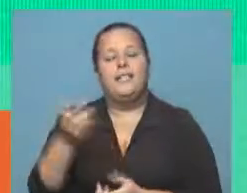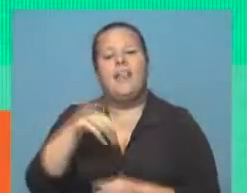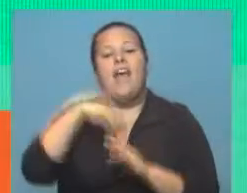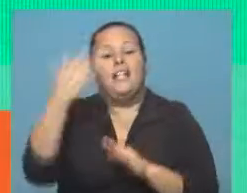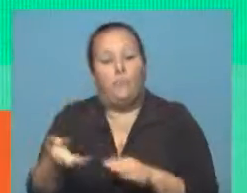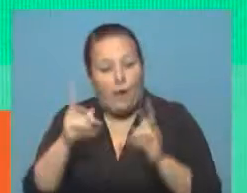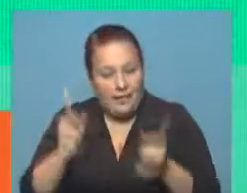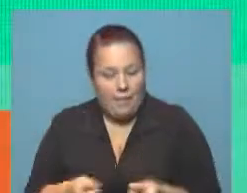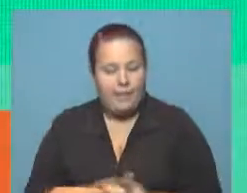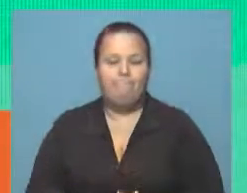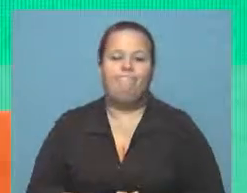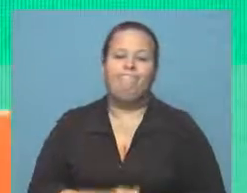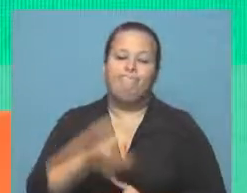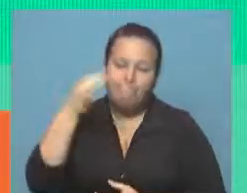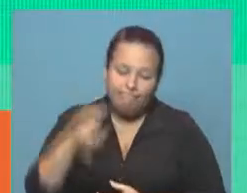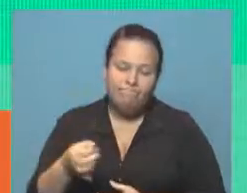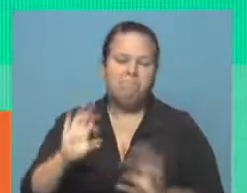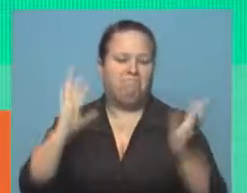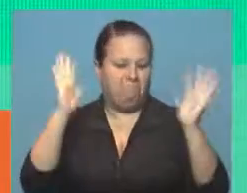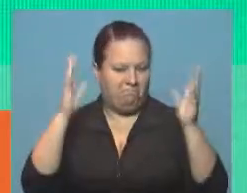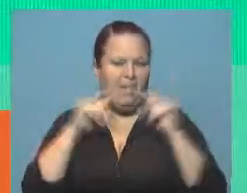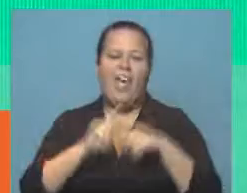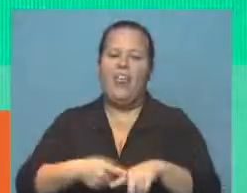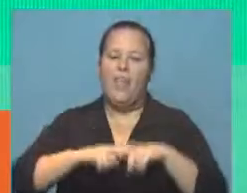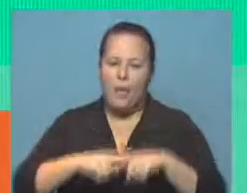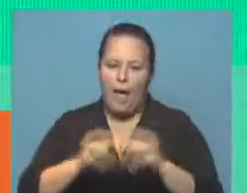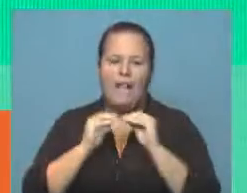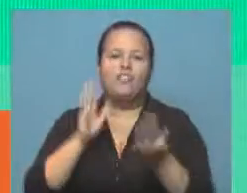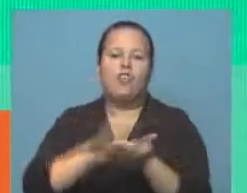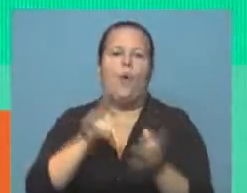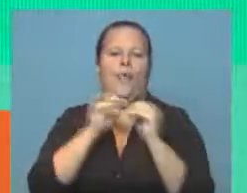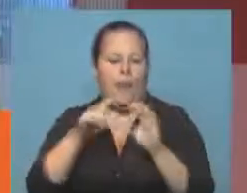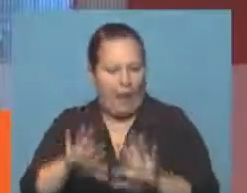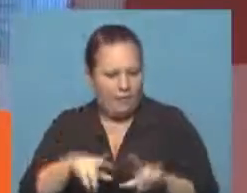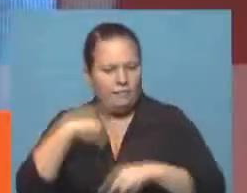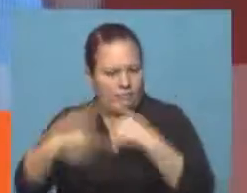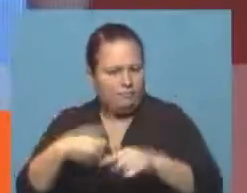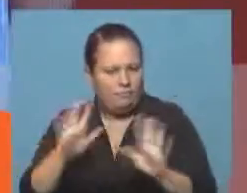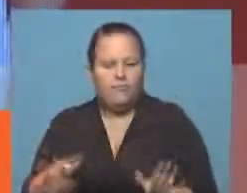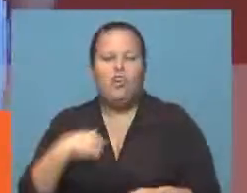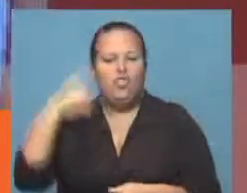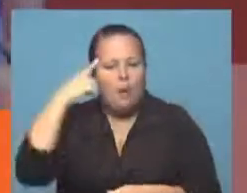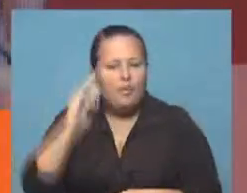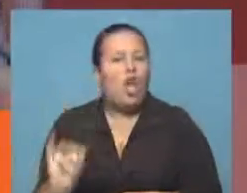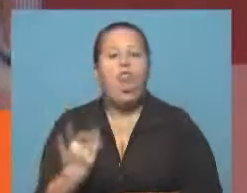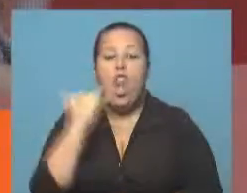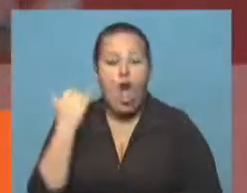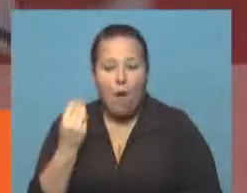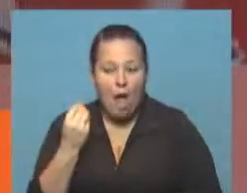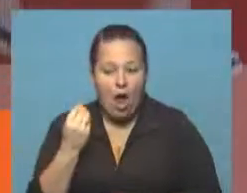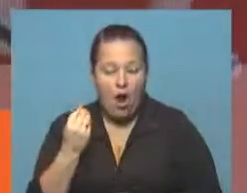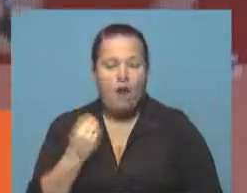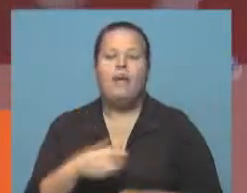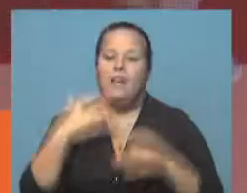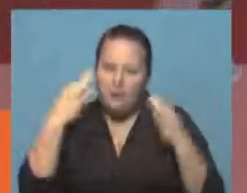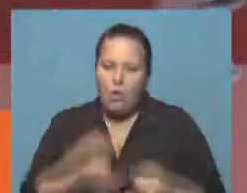posterior, en realidad aplaudo el debate y el debate sobre el debate. Es decir, creo que lo mejor que pudo haber pasado